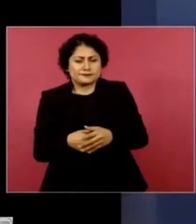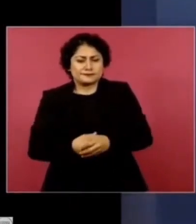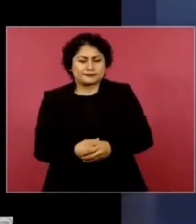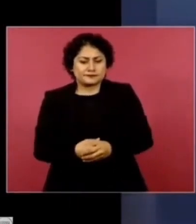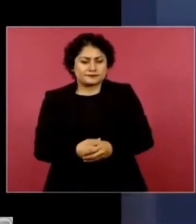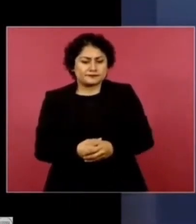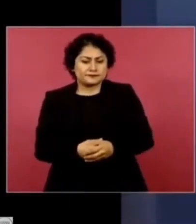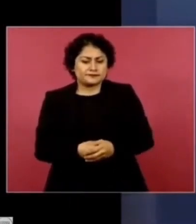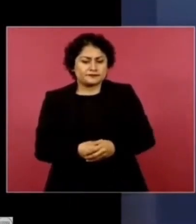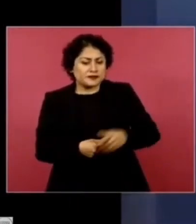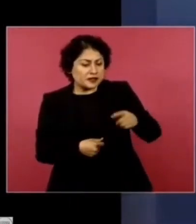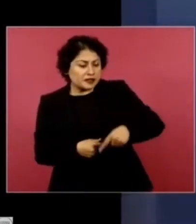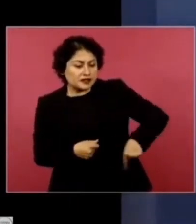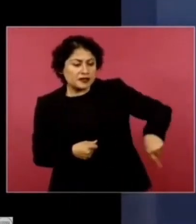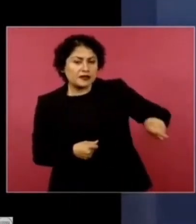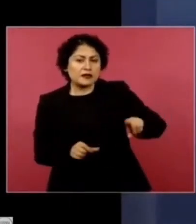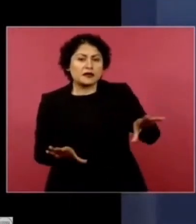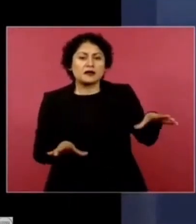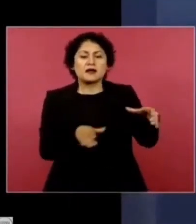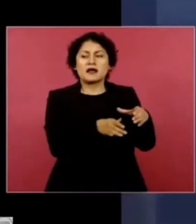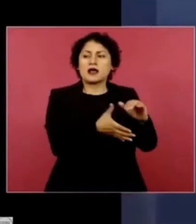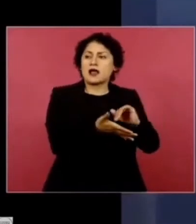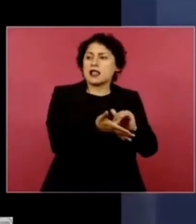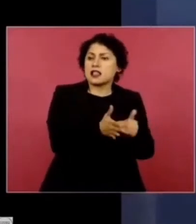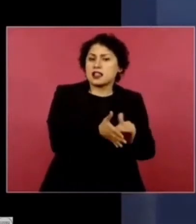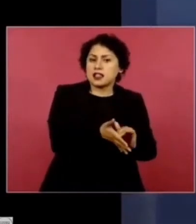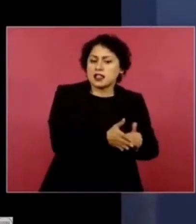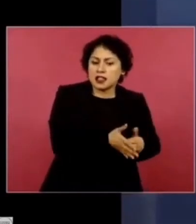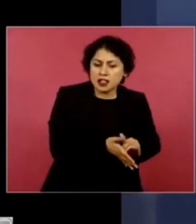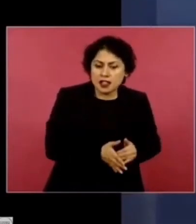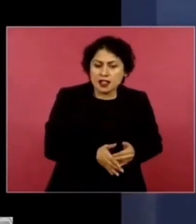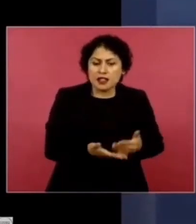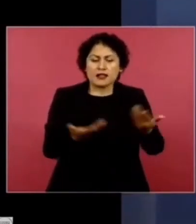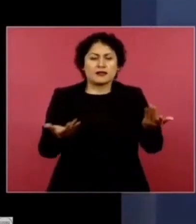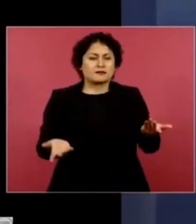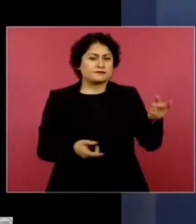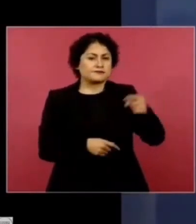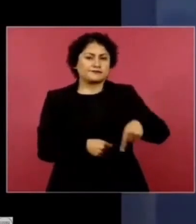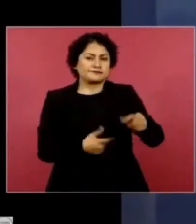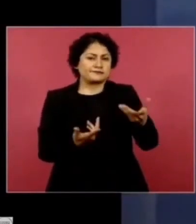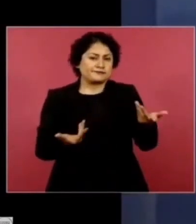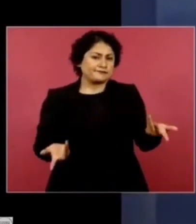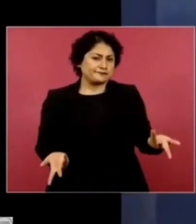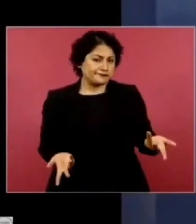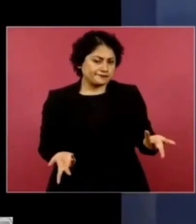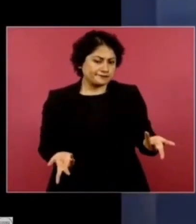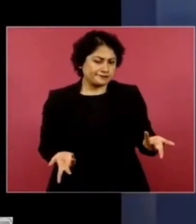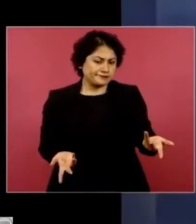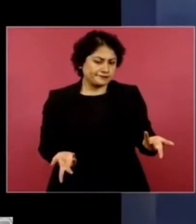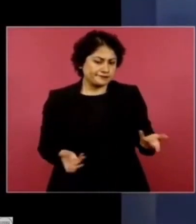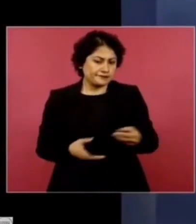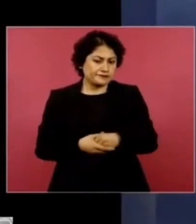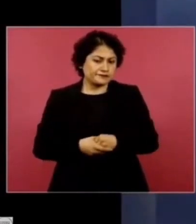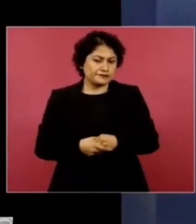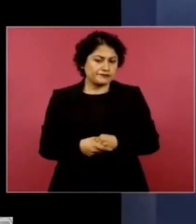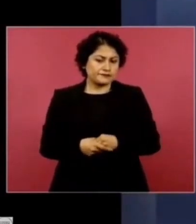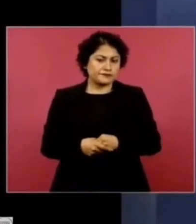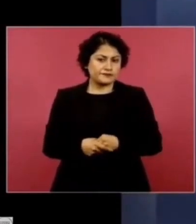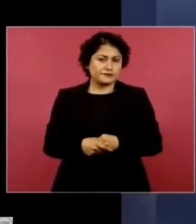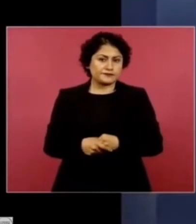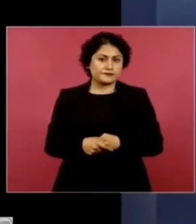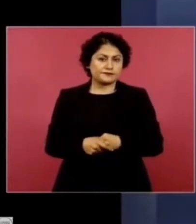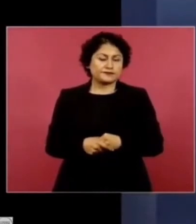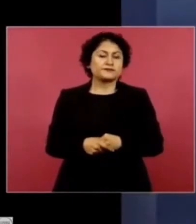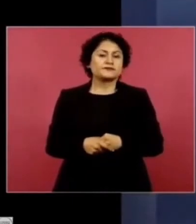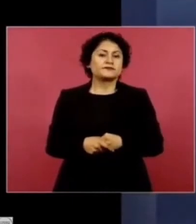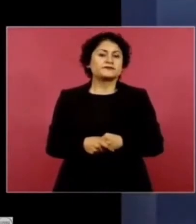mafiosa, ¿sí? Estarían actuando de manera sectaria, en forma totalmente injusta.